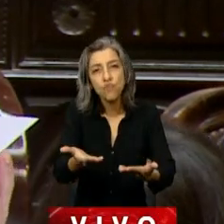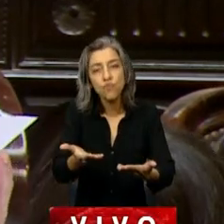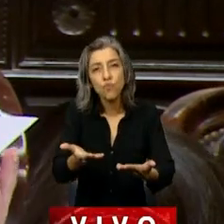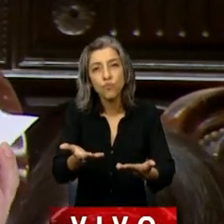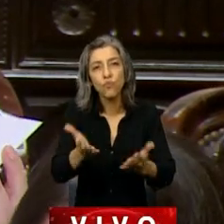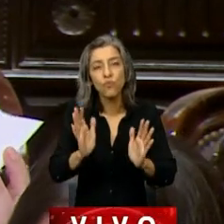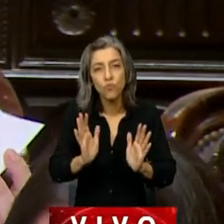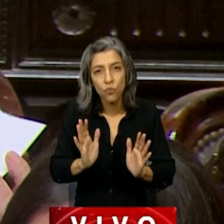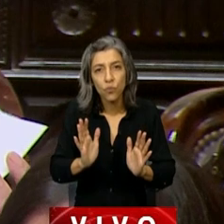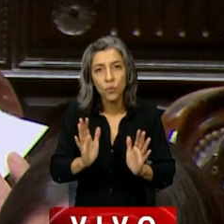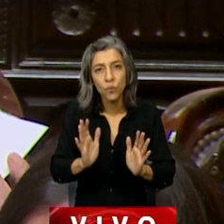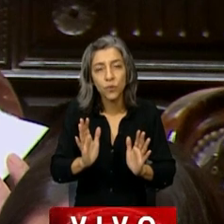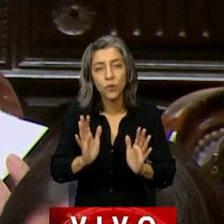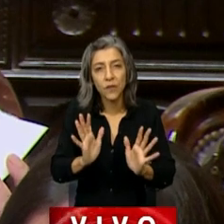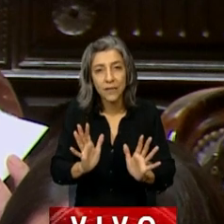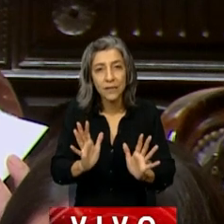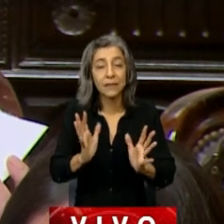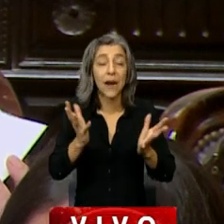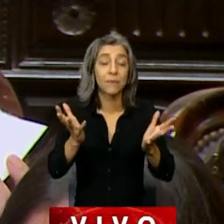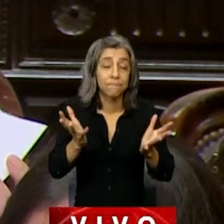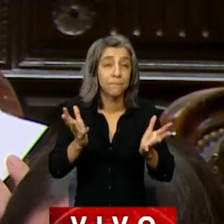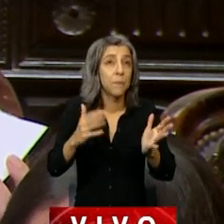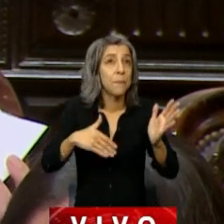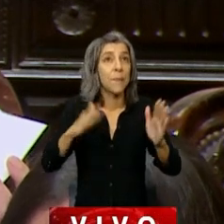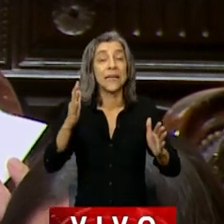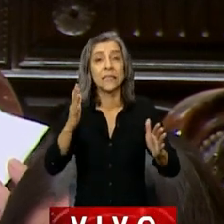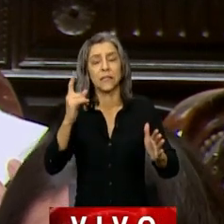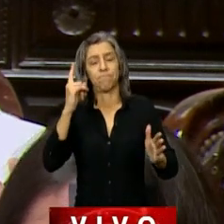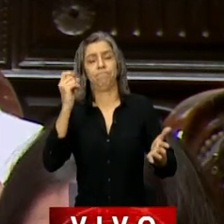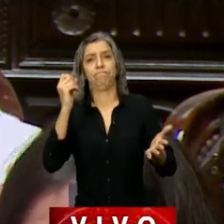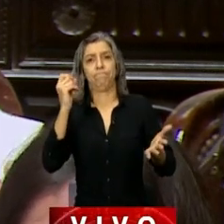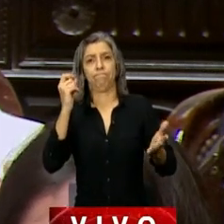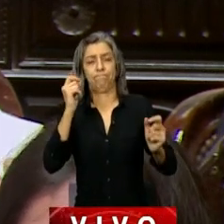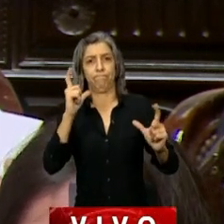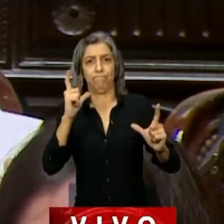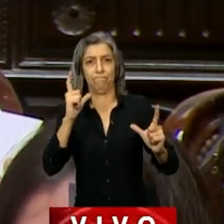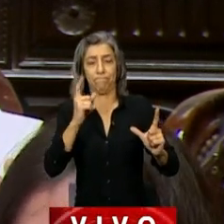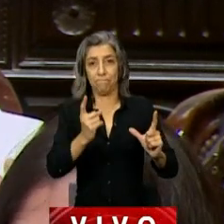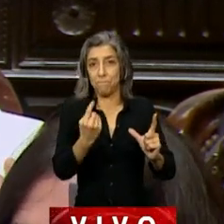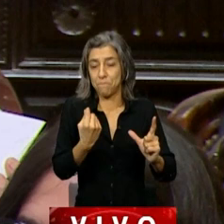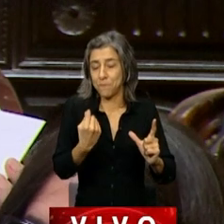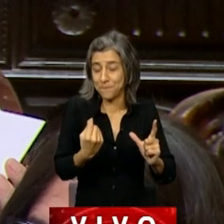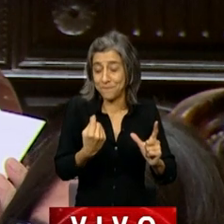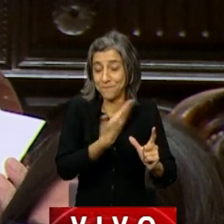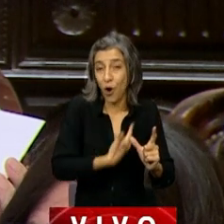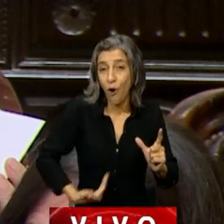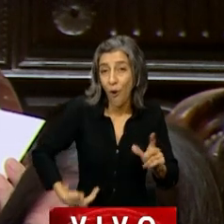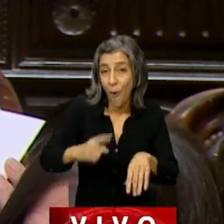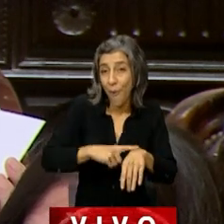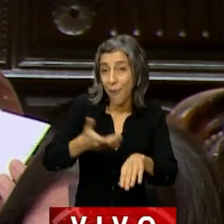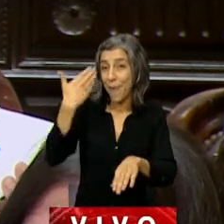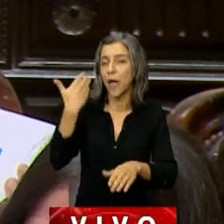que, a ver, lo más paradójico y lo más simbólico que prometió este